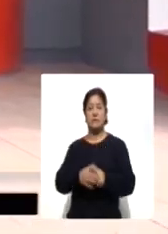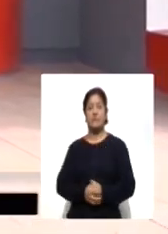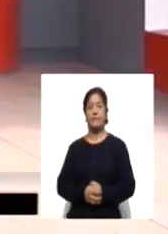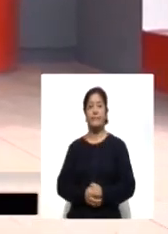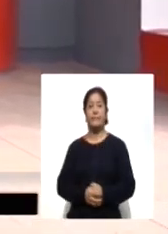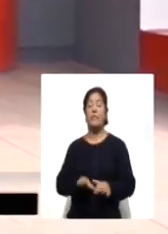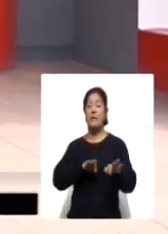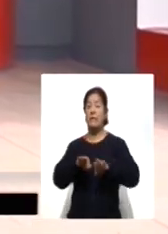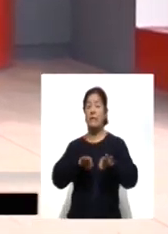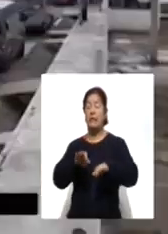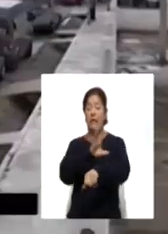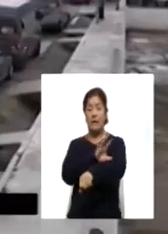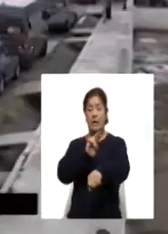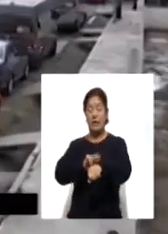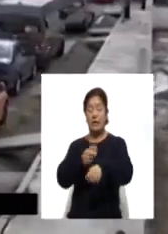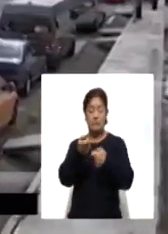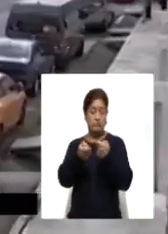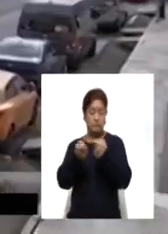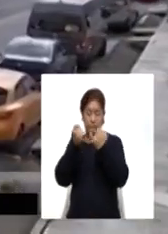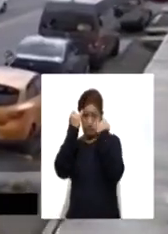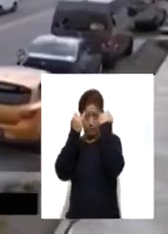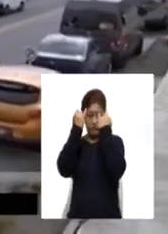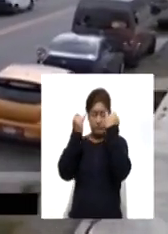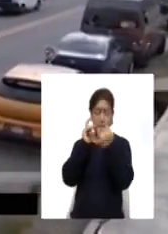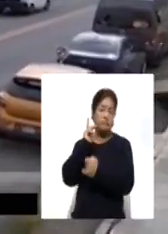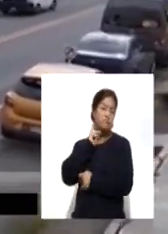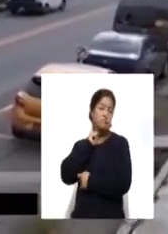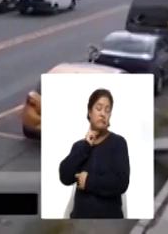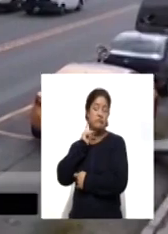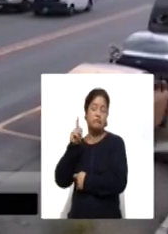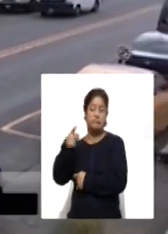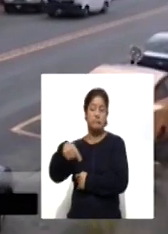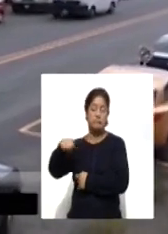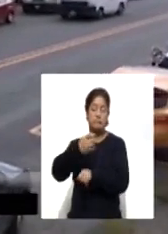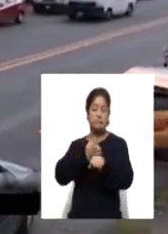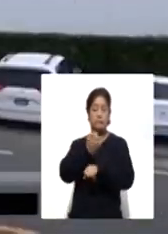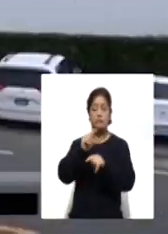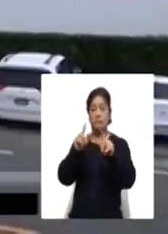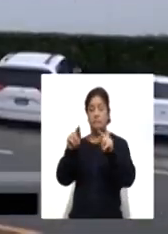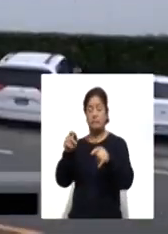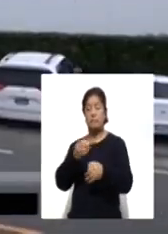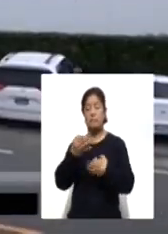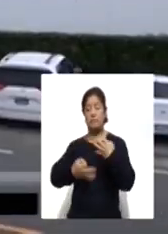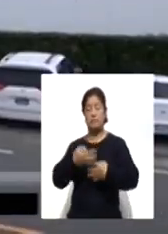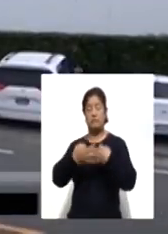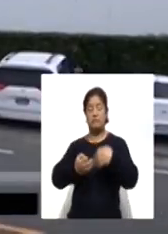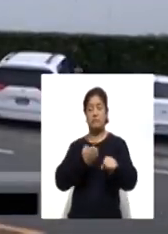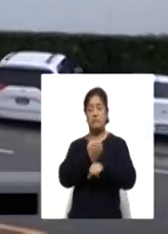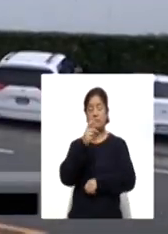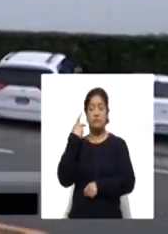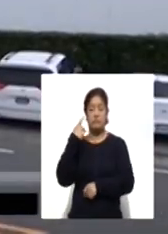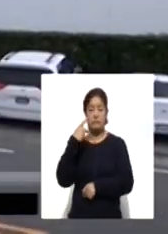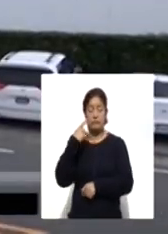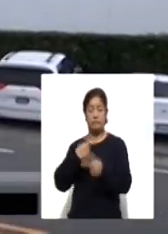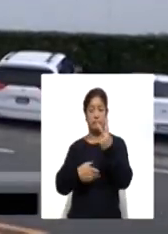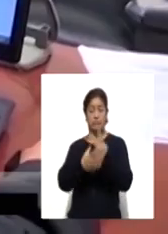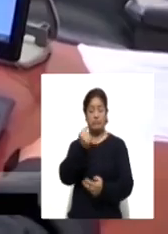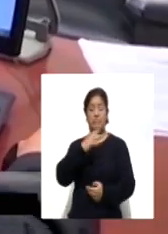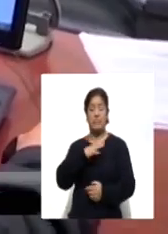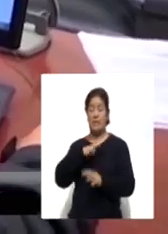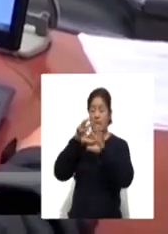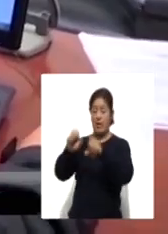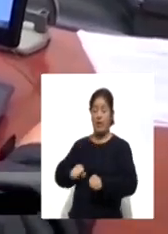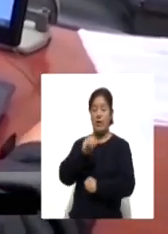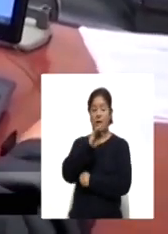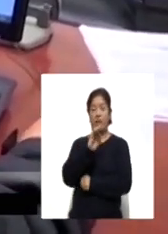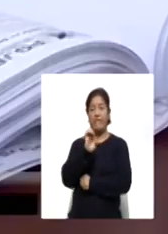El trabajo coordinado y estratégico entre la Procuraduría General de Justicia del Estado de Tlaxcala y la Fiscalía General del Estado de Puebla permitió la captura de